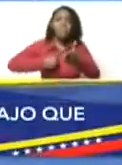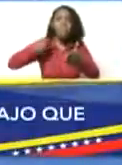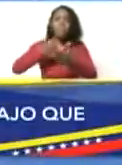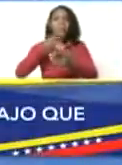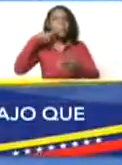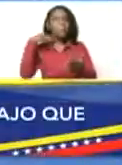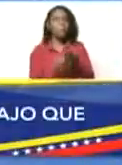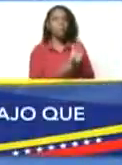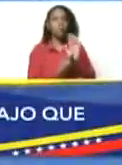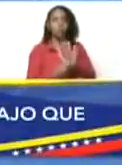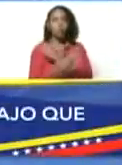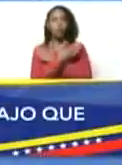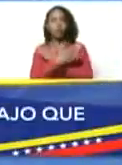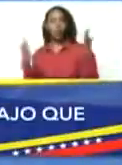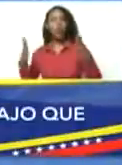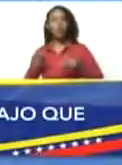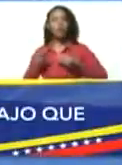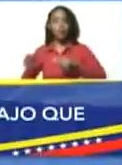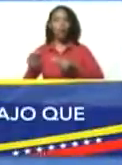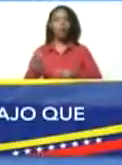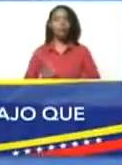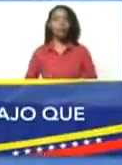demos todo lo que hay que dar